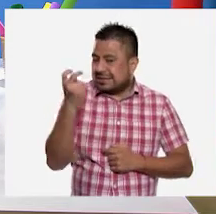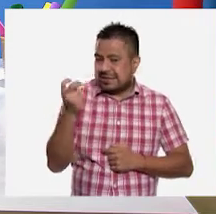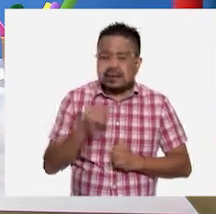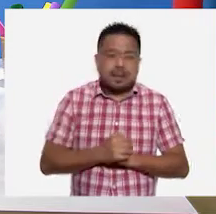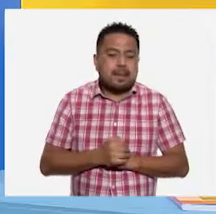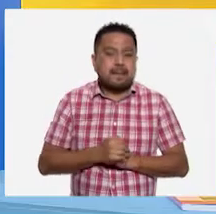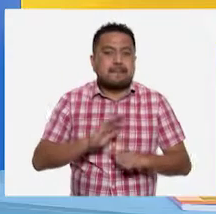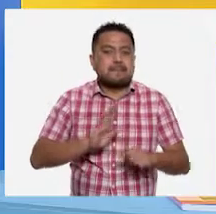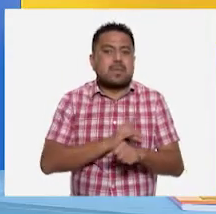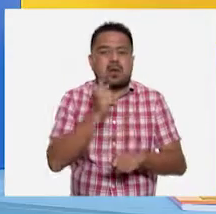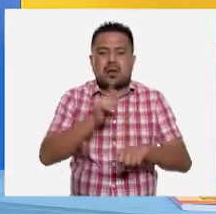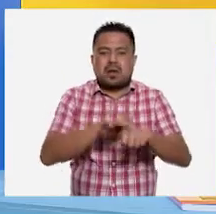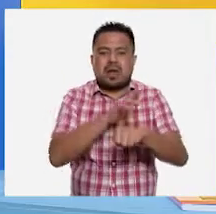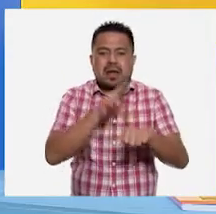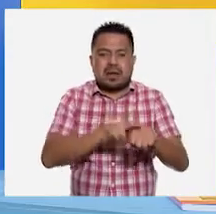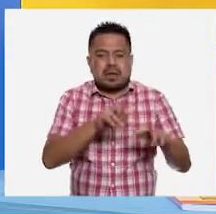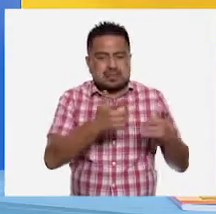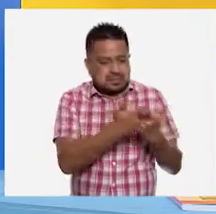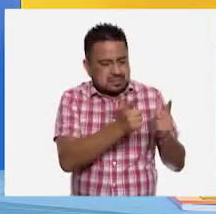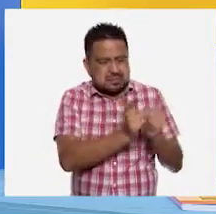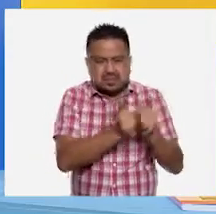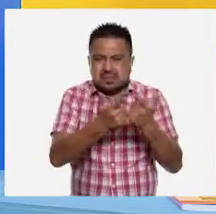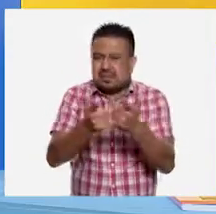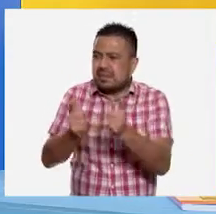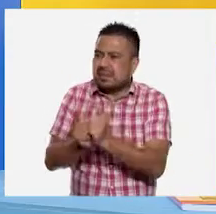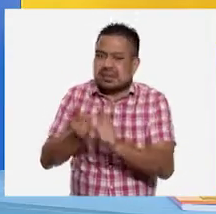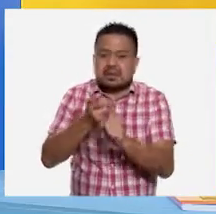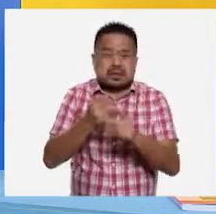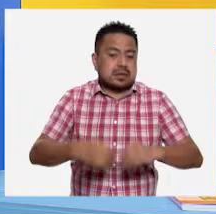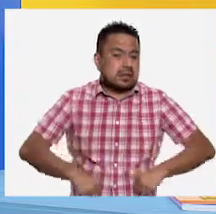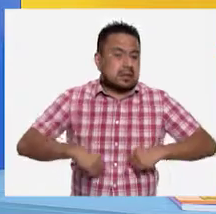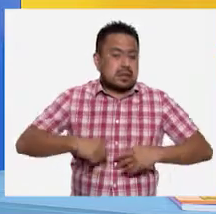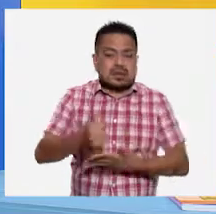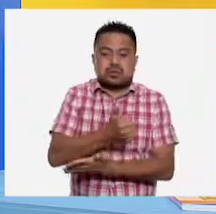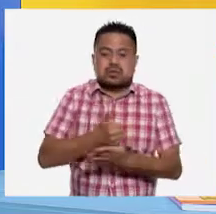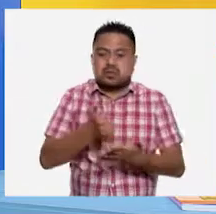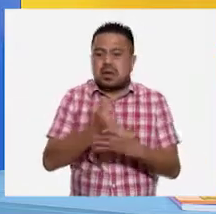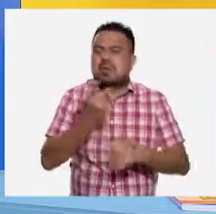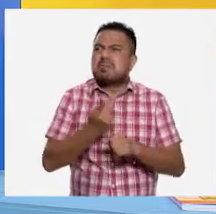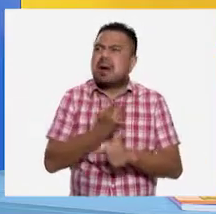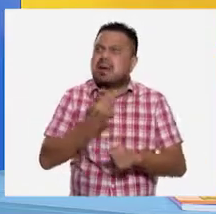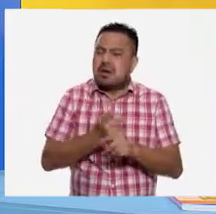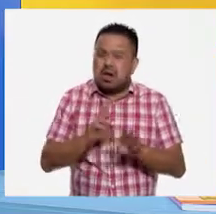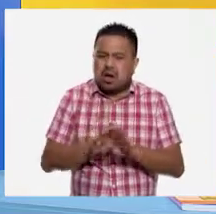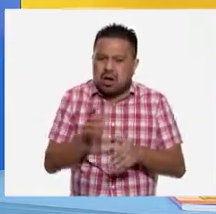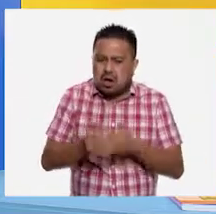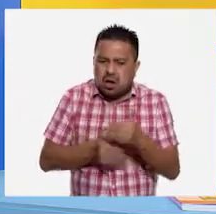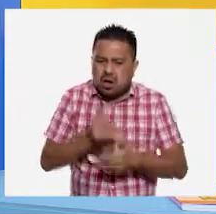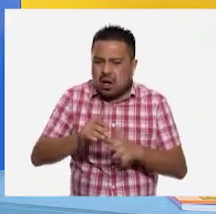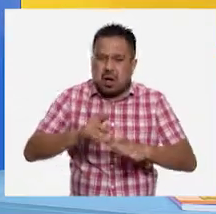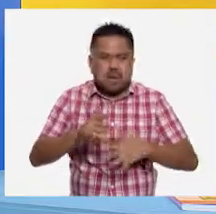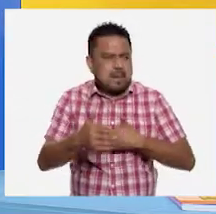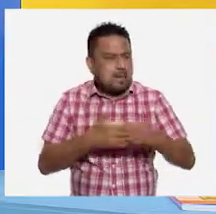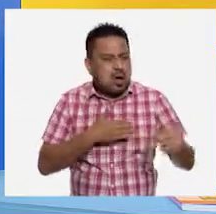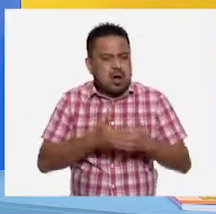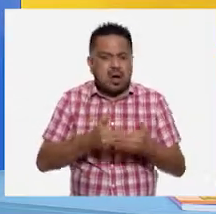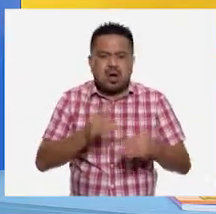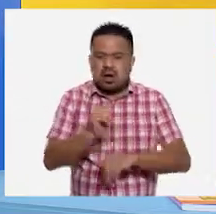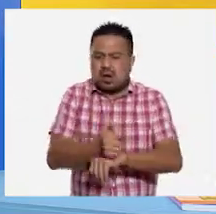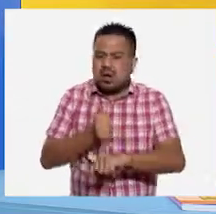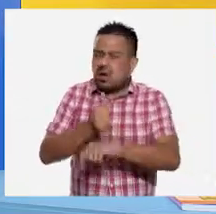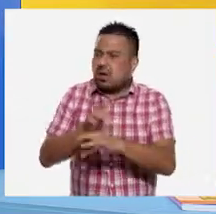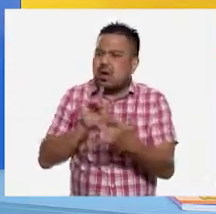parte porque la mayoría de estas clases medias vivía en ciudades que estaban pasando por un proceso de modernización que las ponía